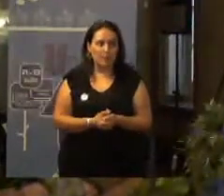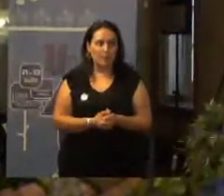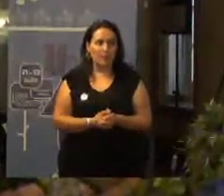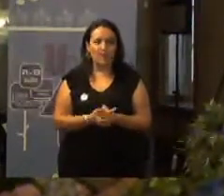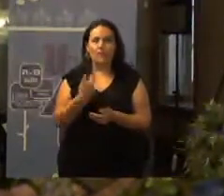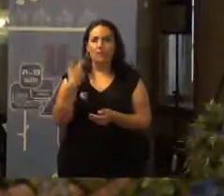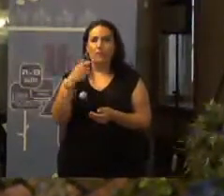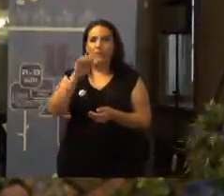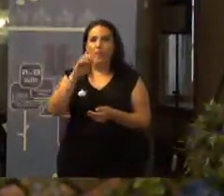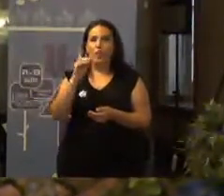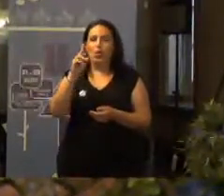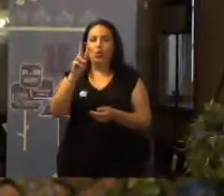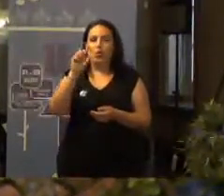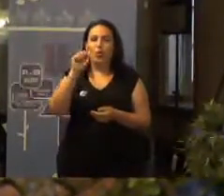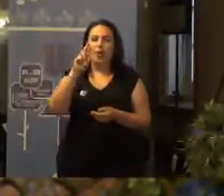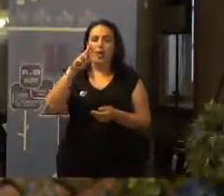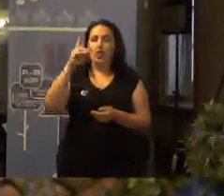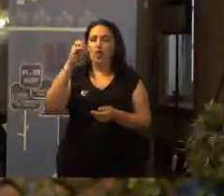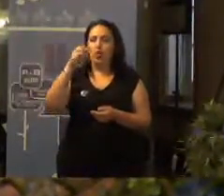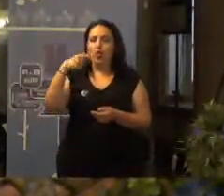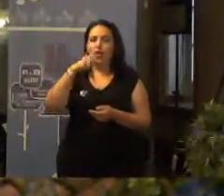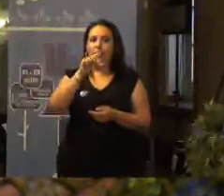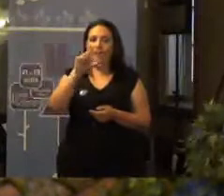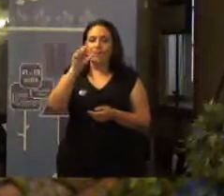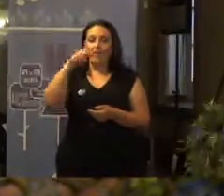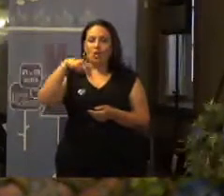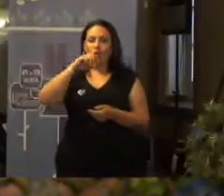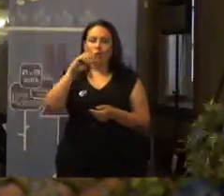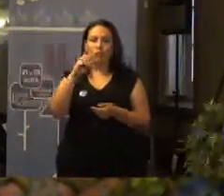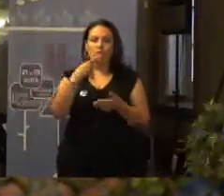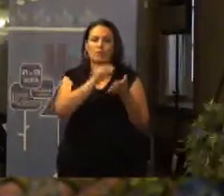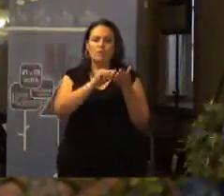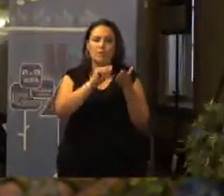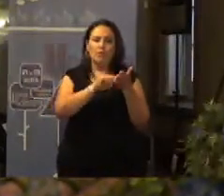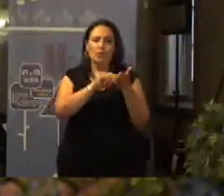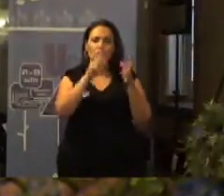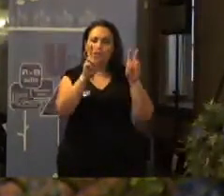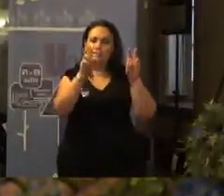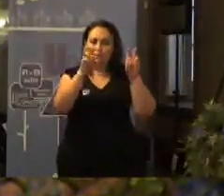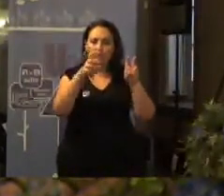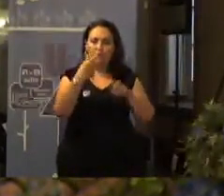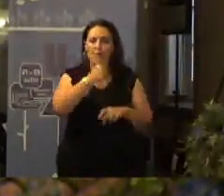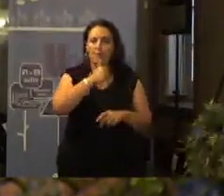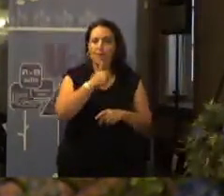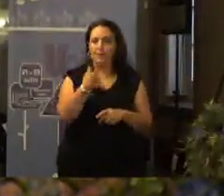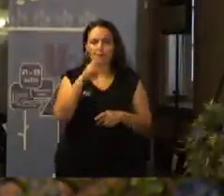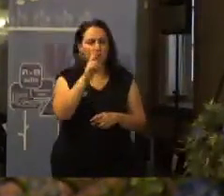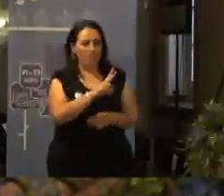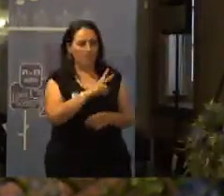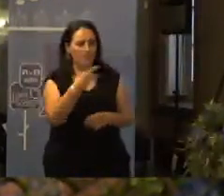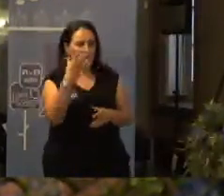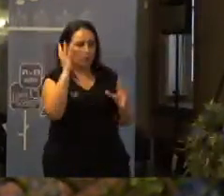Eduardo Galeano escribiu sobre Xosé Manuel Beiras. A primera vista parece un león, y lo